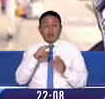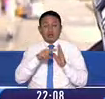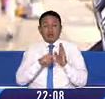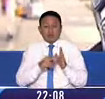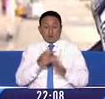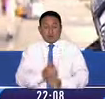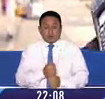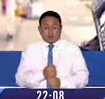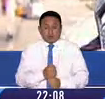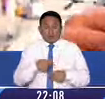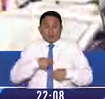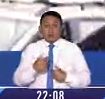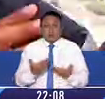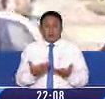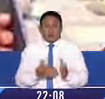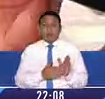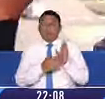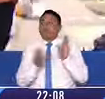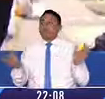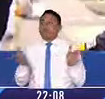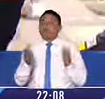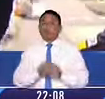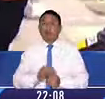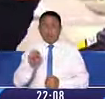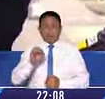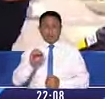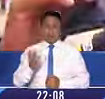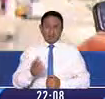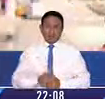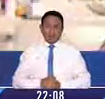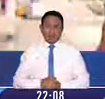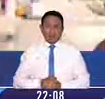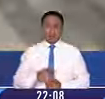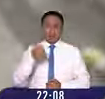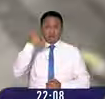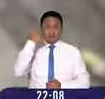primeramente, no evidenciar, no dar a notar. El objeto caliente del delincuente es el teléfono. Informó.